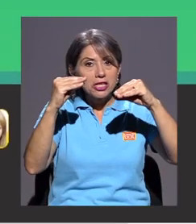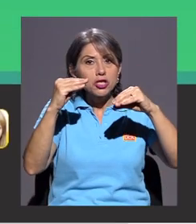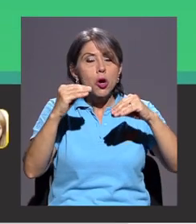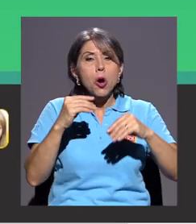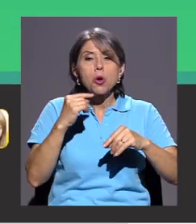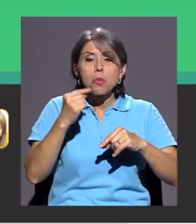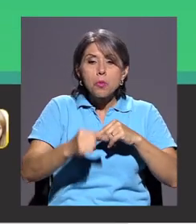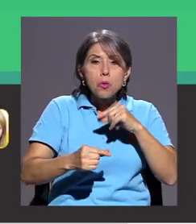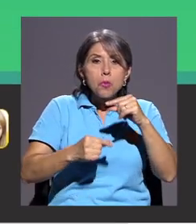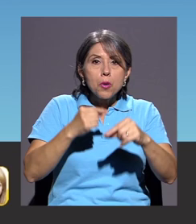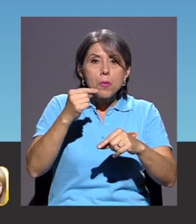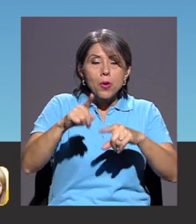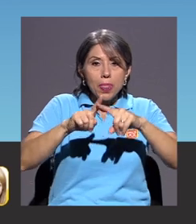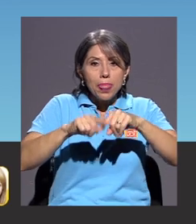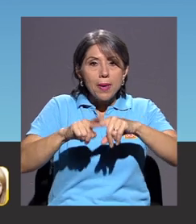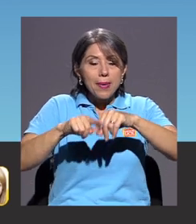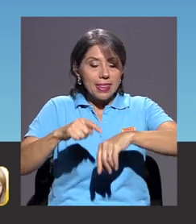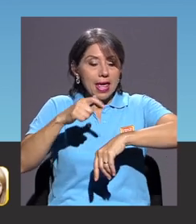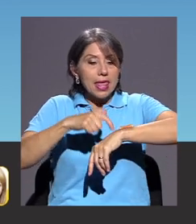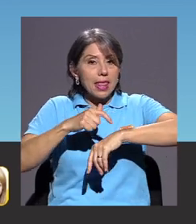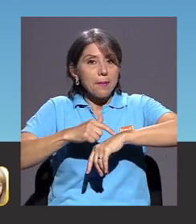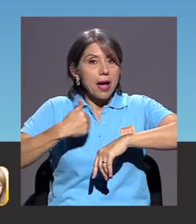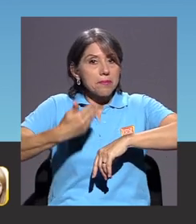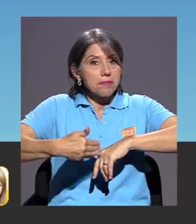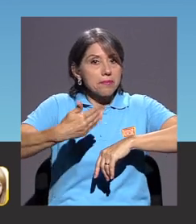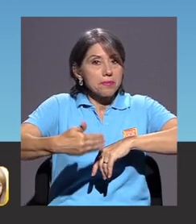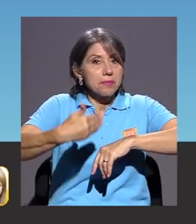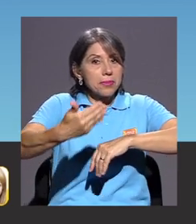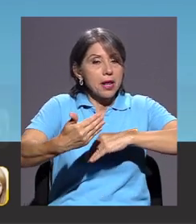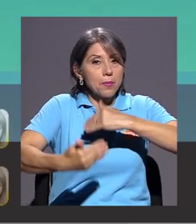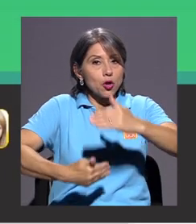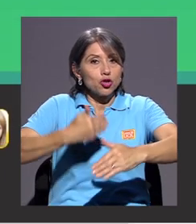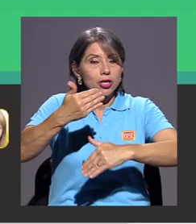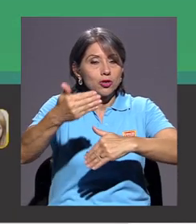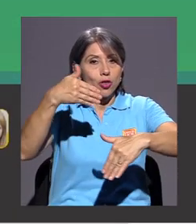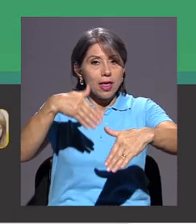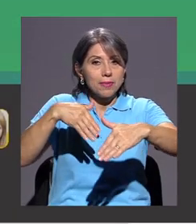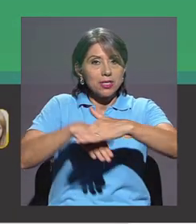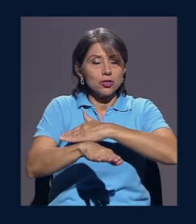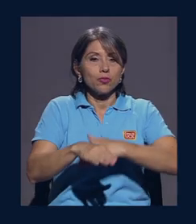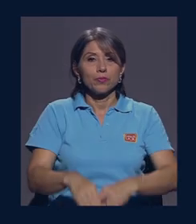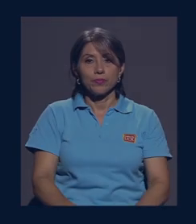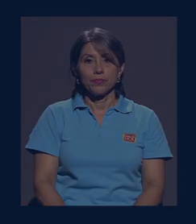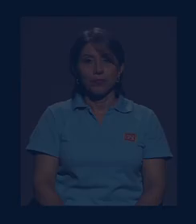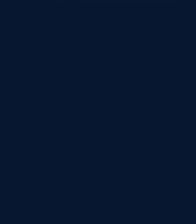la irá obteniendo de acuerdo con la etapa del proceso de admisión en la que se encuentre.